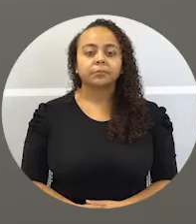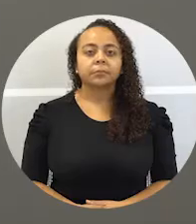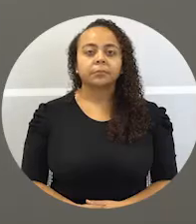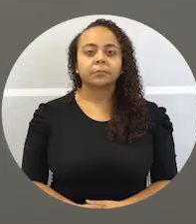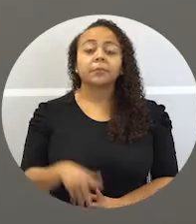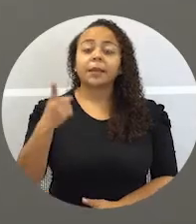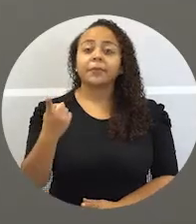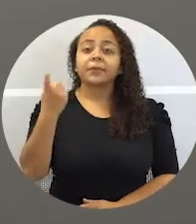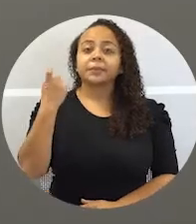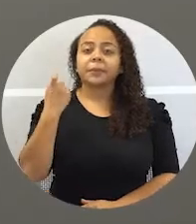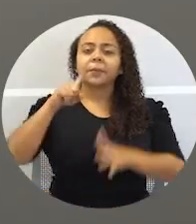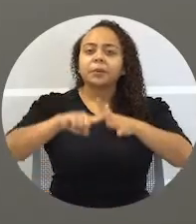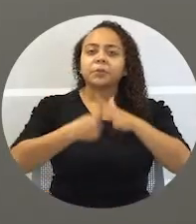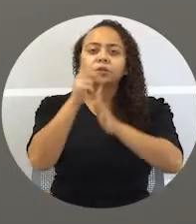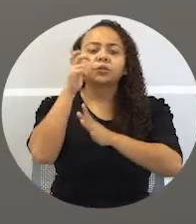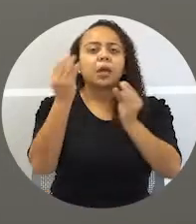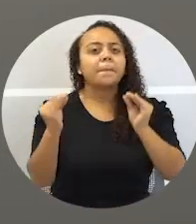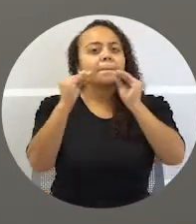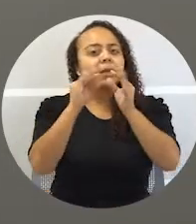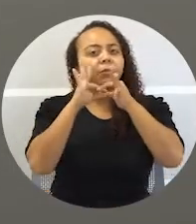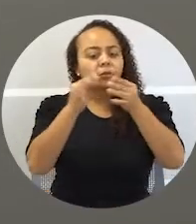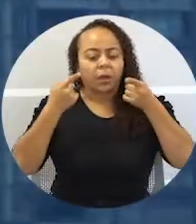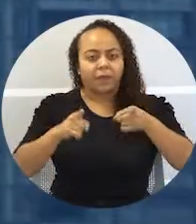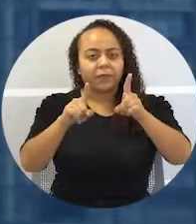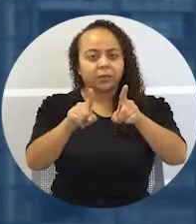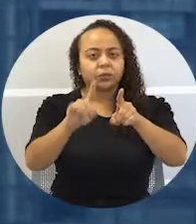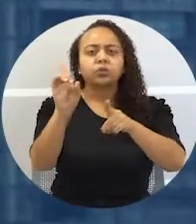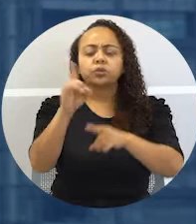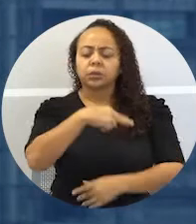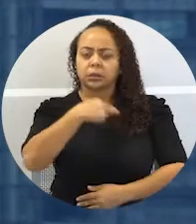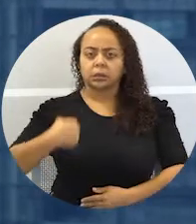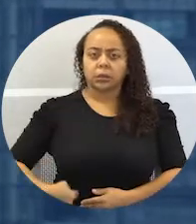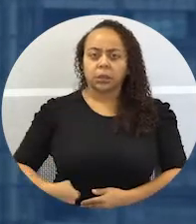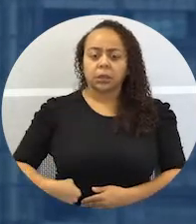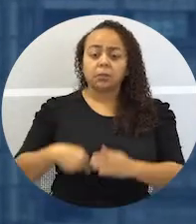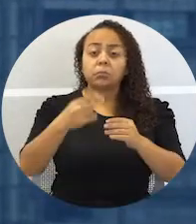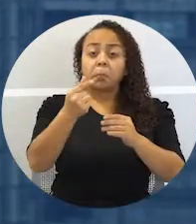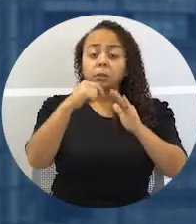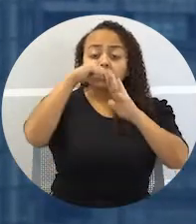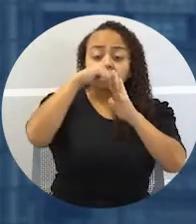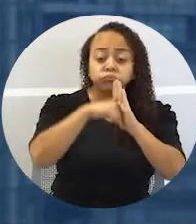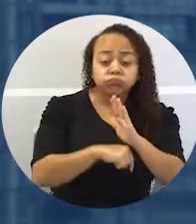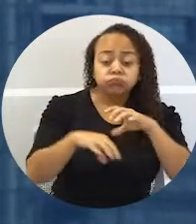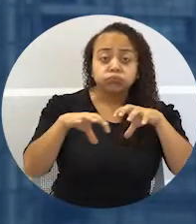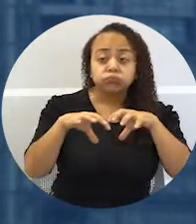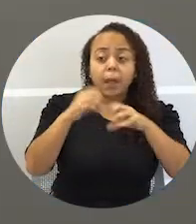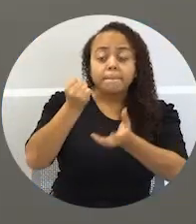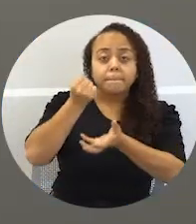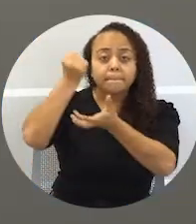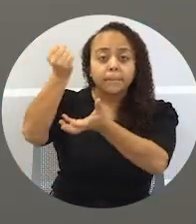recientemente se ha comenzado a escuchar mucho más sobre los eventos que están aconteciendo en china y la caída de los precios de sus activos que se cotizan en bolsa